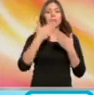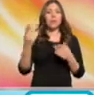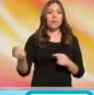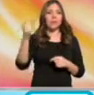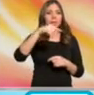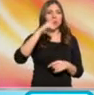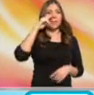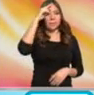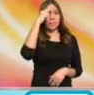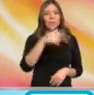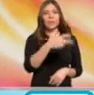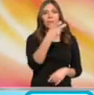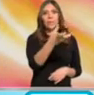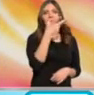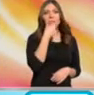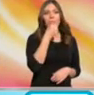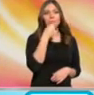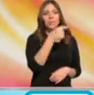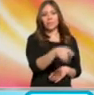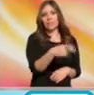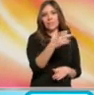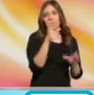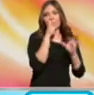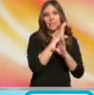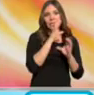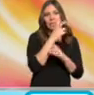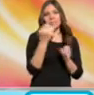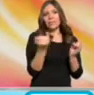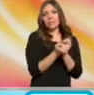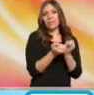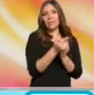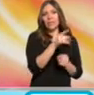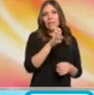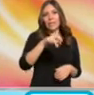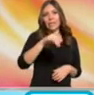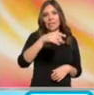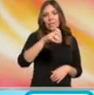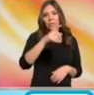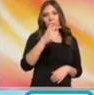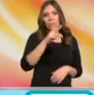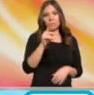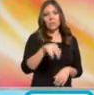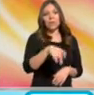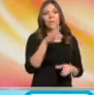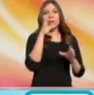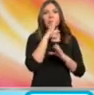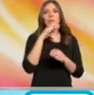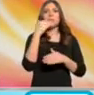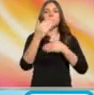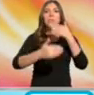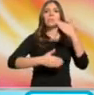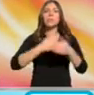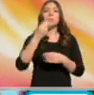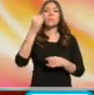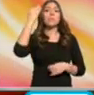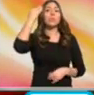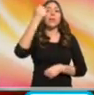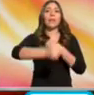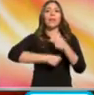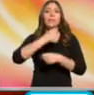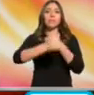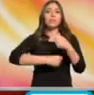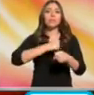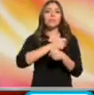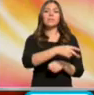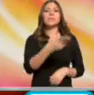la interpretación de Enrique. Totalmente Guzmán. romántica, un baladista pues nato, ¿no? También y que continuó su carrera por muchos años. Eso